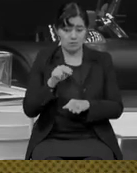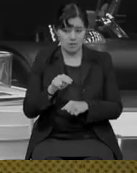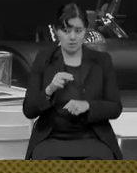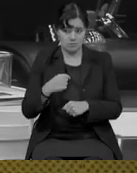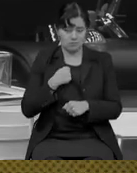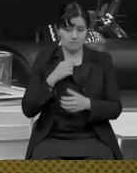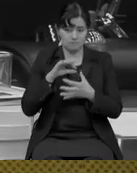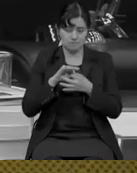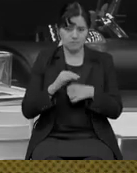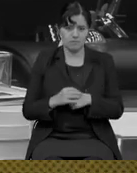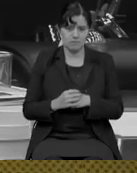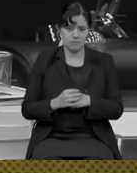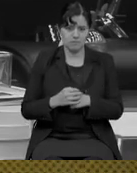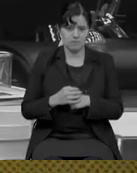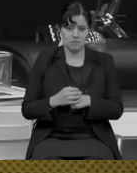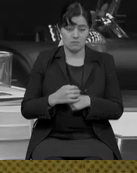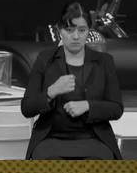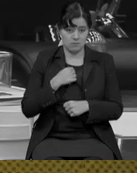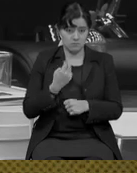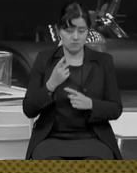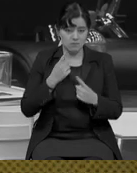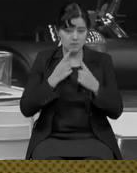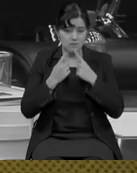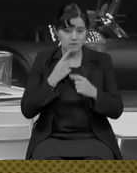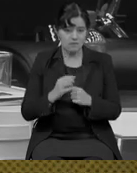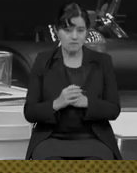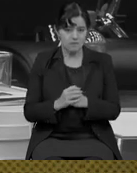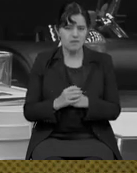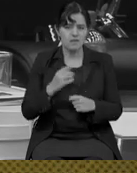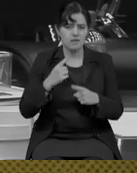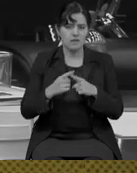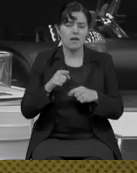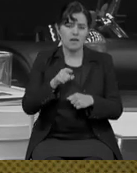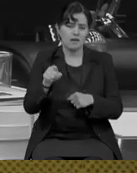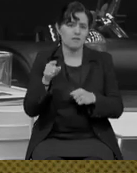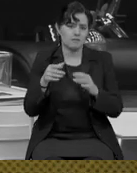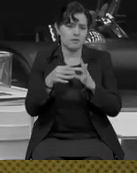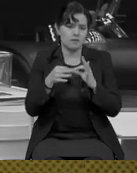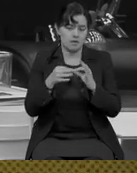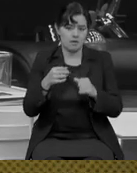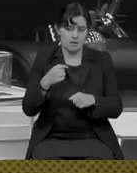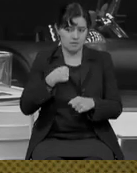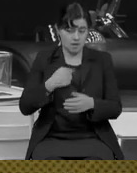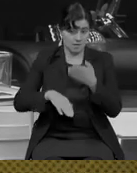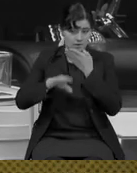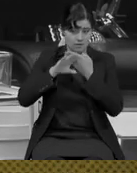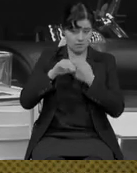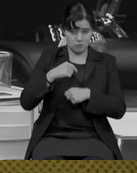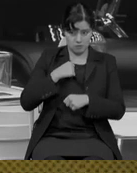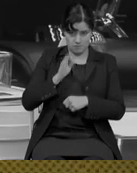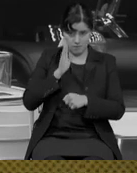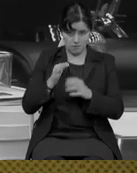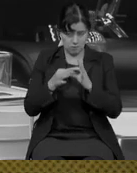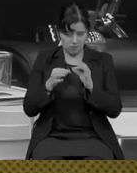no he personalizado el debate. Quien lo personaliza recibe una respuesta personal mía, pero yo no he personalizado